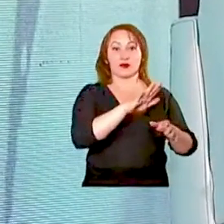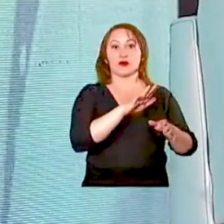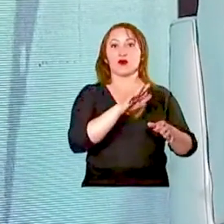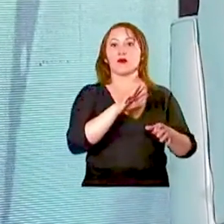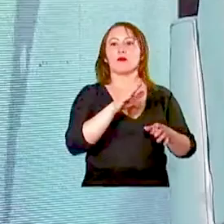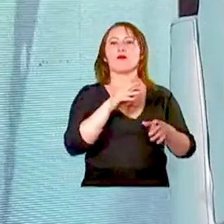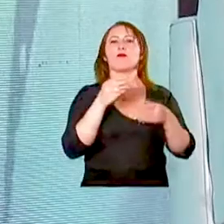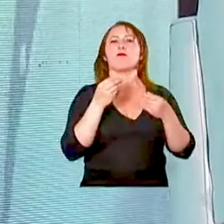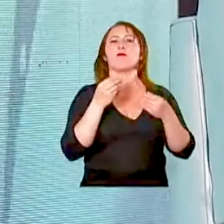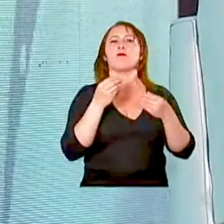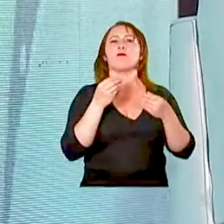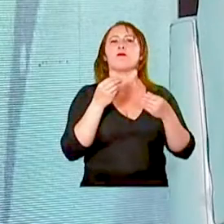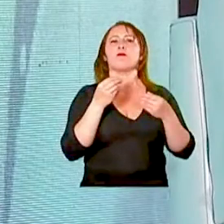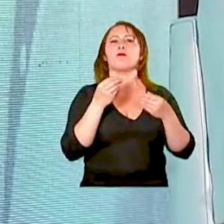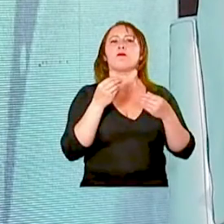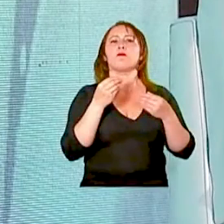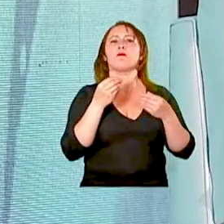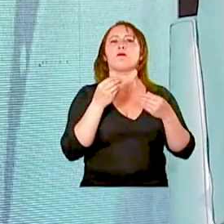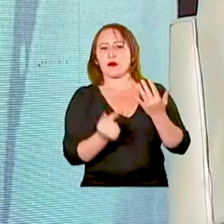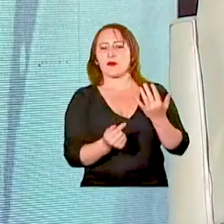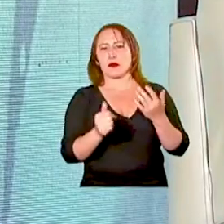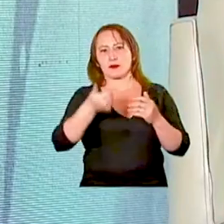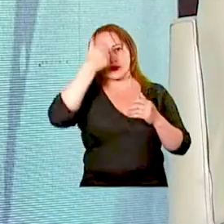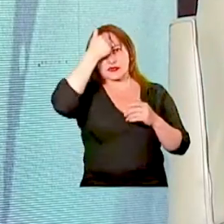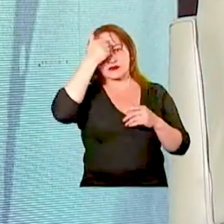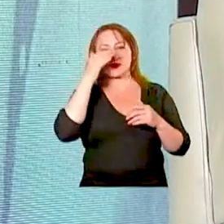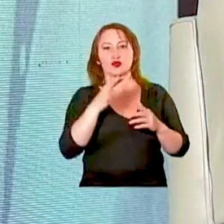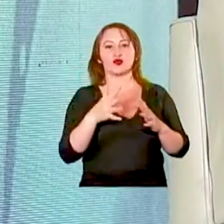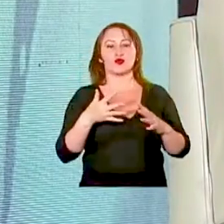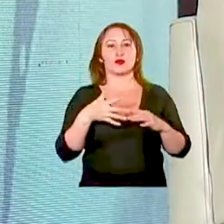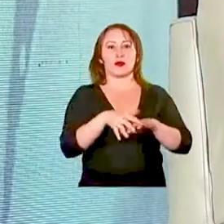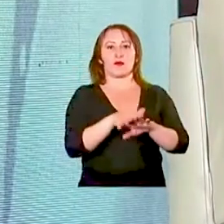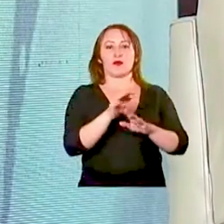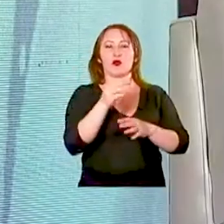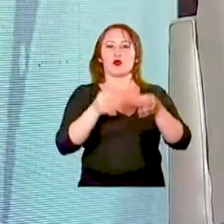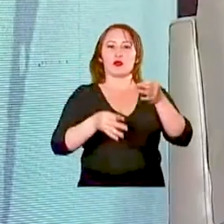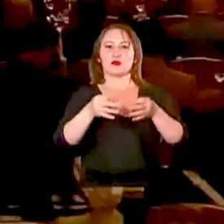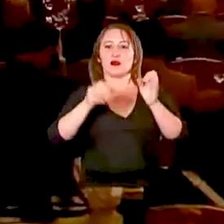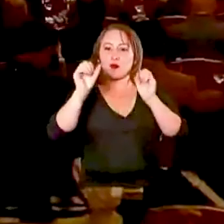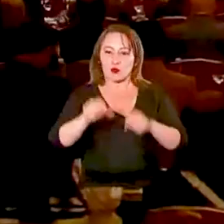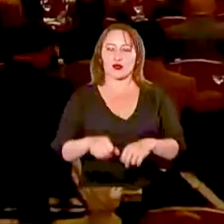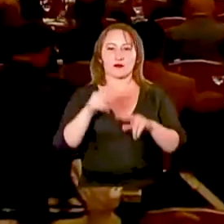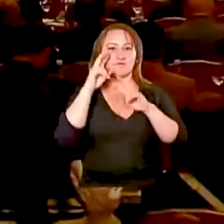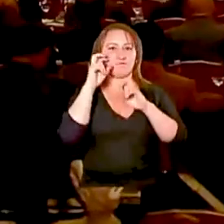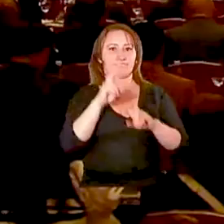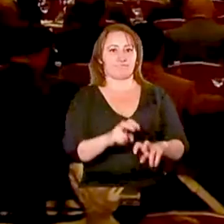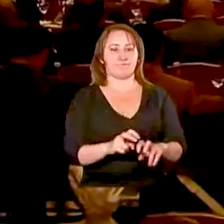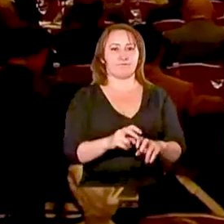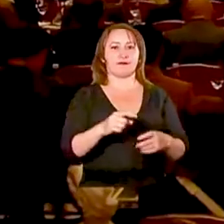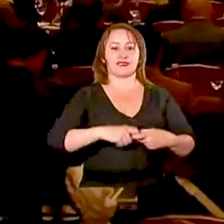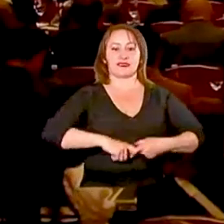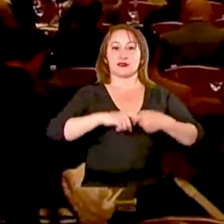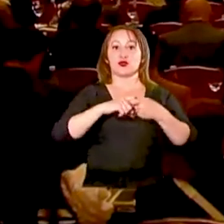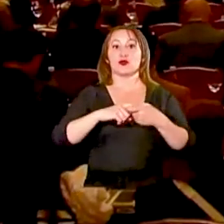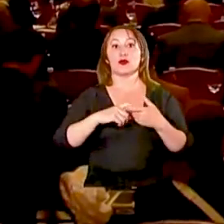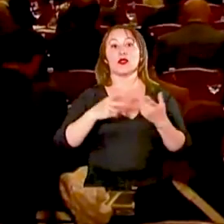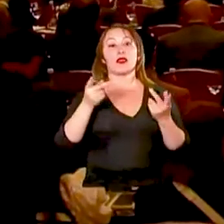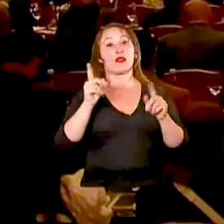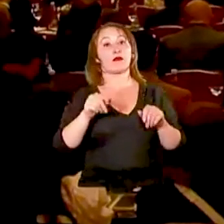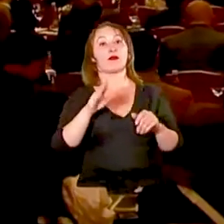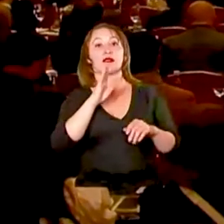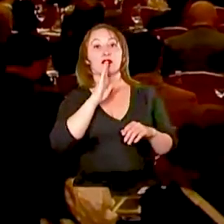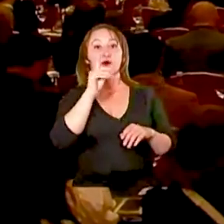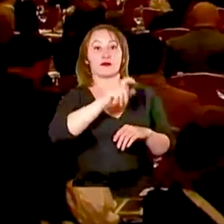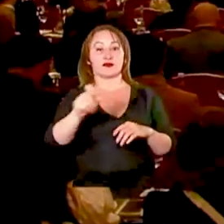intervención. De esas facultades y con los la rama judicial pueda investigar y sancionar inclusive a